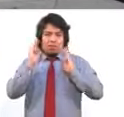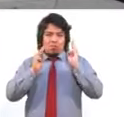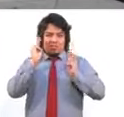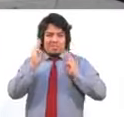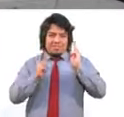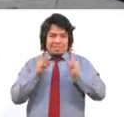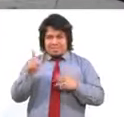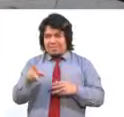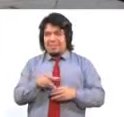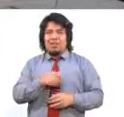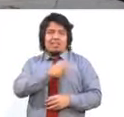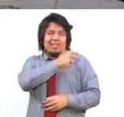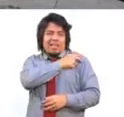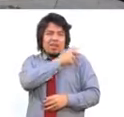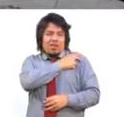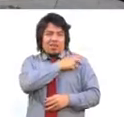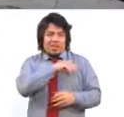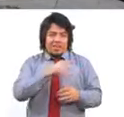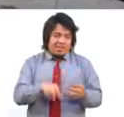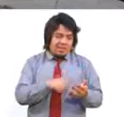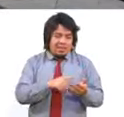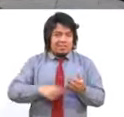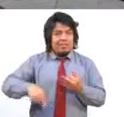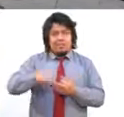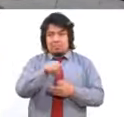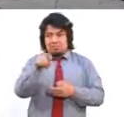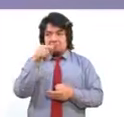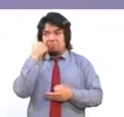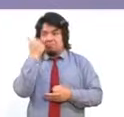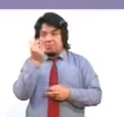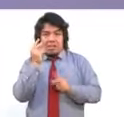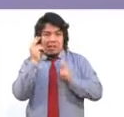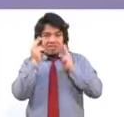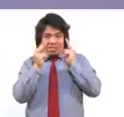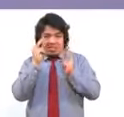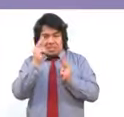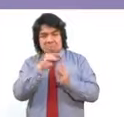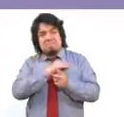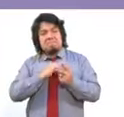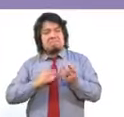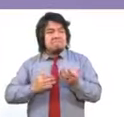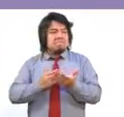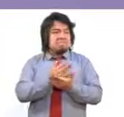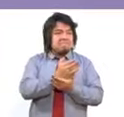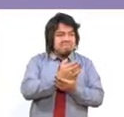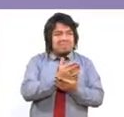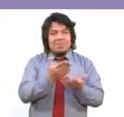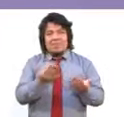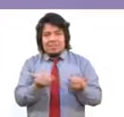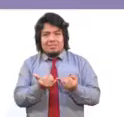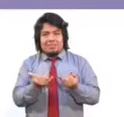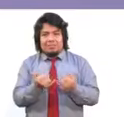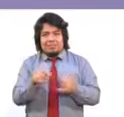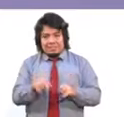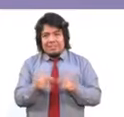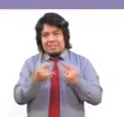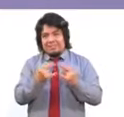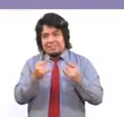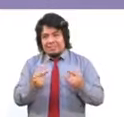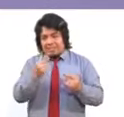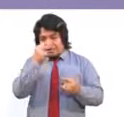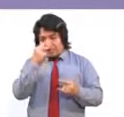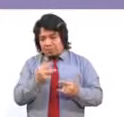y está abierto para todo aquel o aquella que quiera visitarlo y ser parte de la historia de